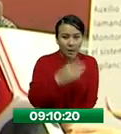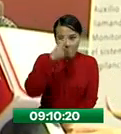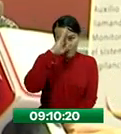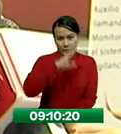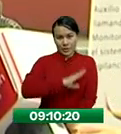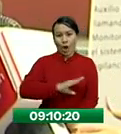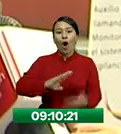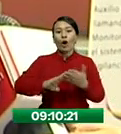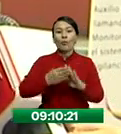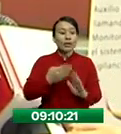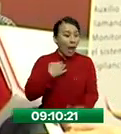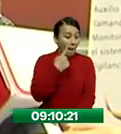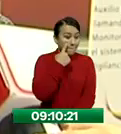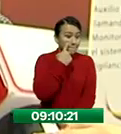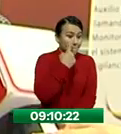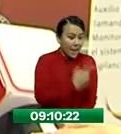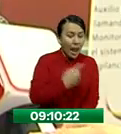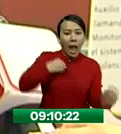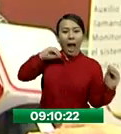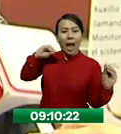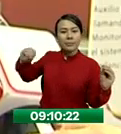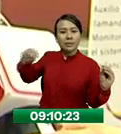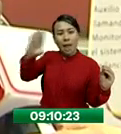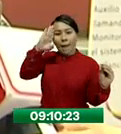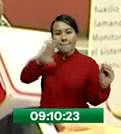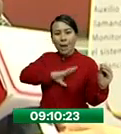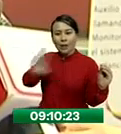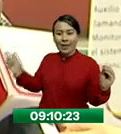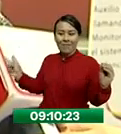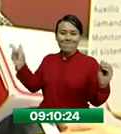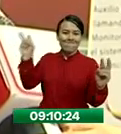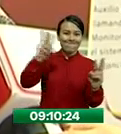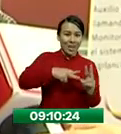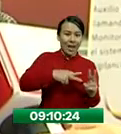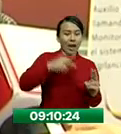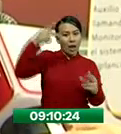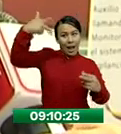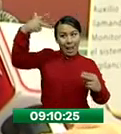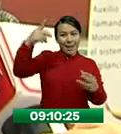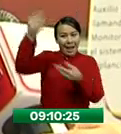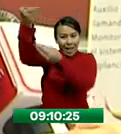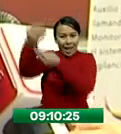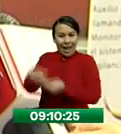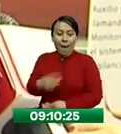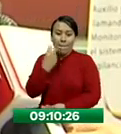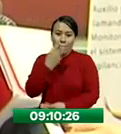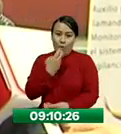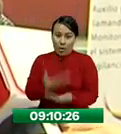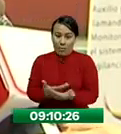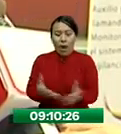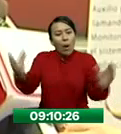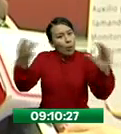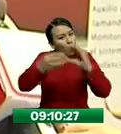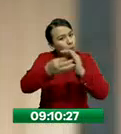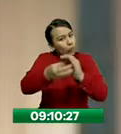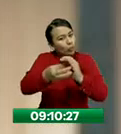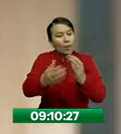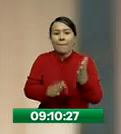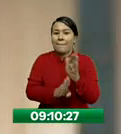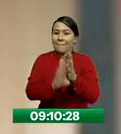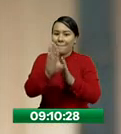ellos a través de esos ojos nos van a comunicar las situaciones que existen. Y nosotros como policía responder de la manera más